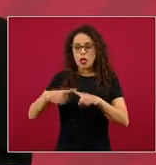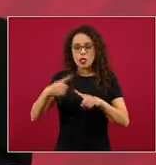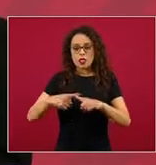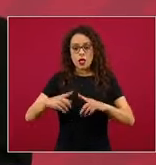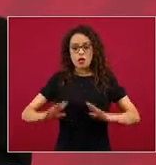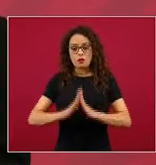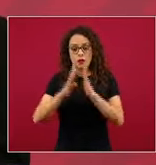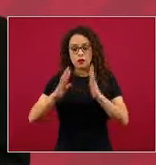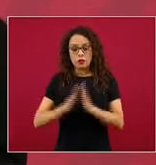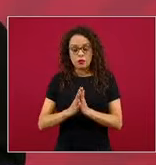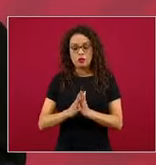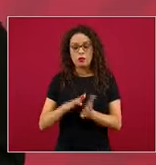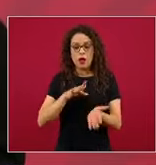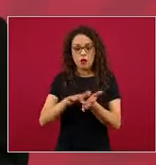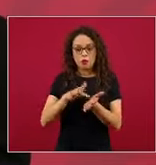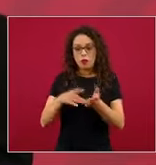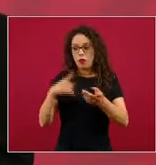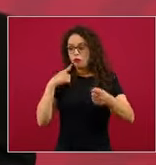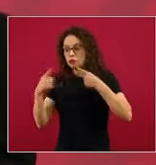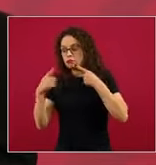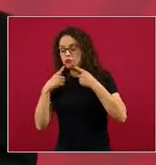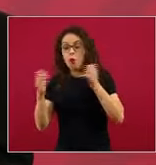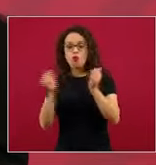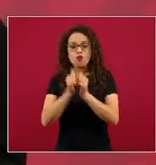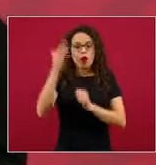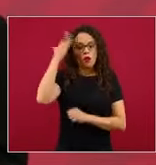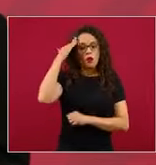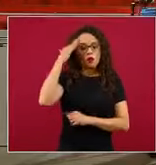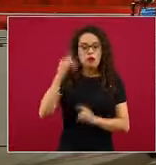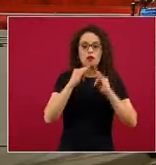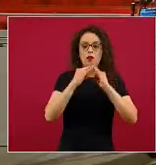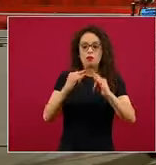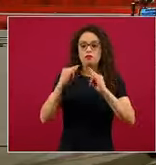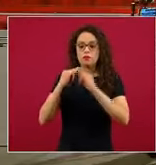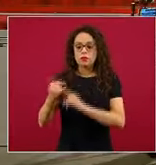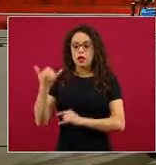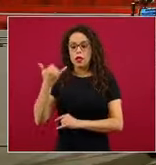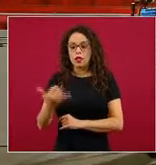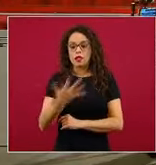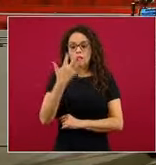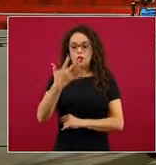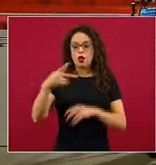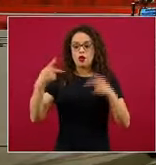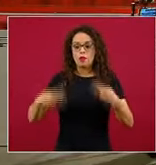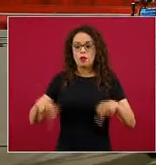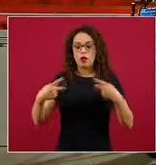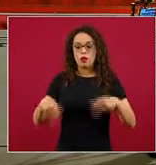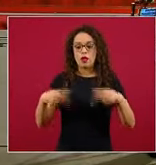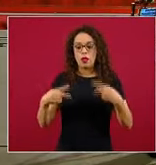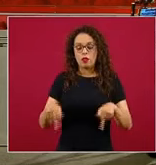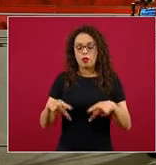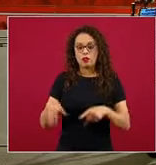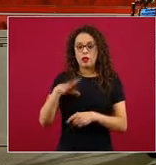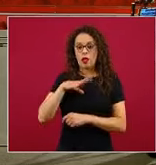la coordinación con los líderes de tianguistas y de los 5 mercados públicos que tenemos en Contreras.